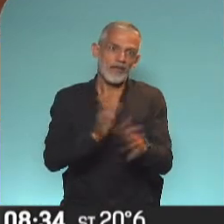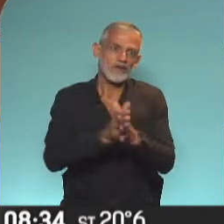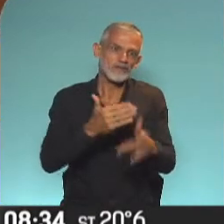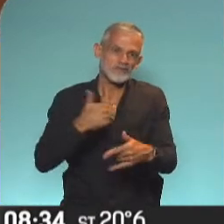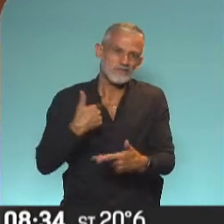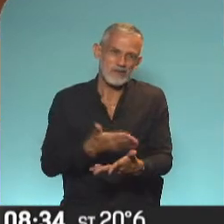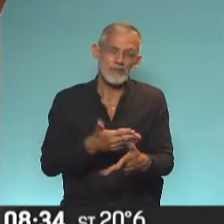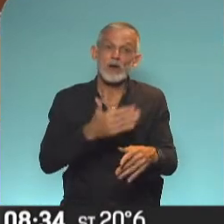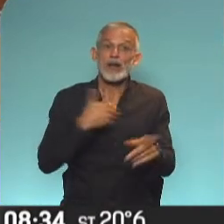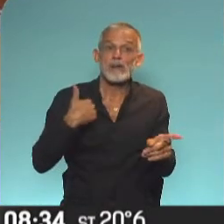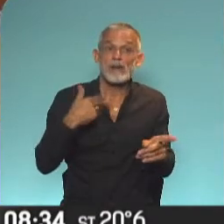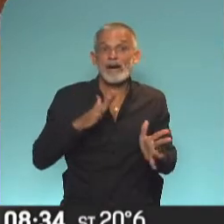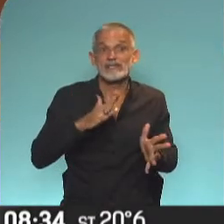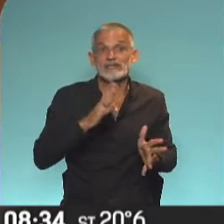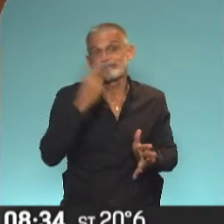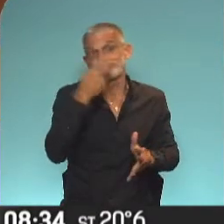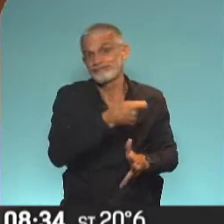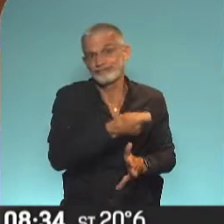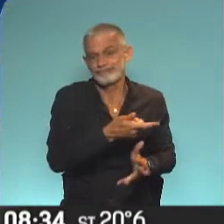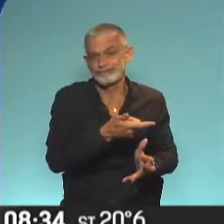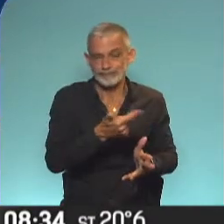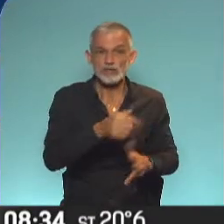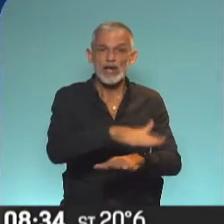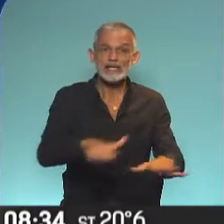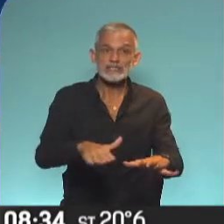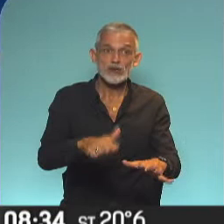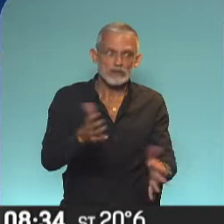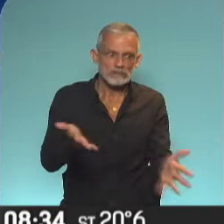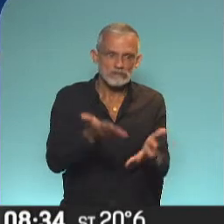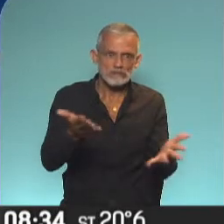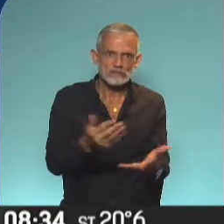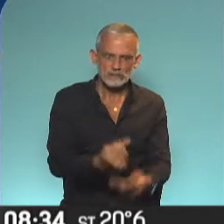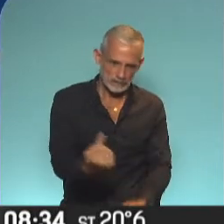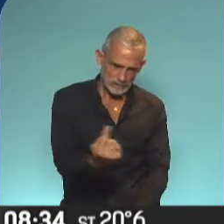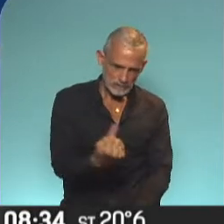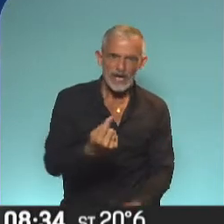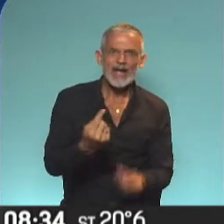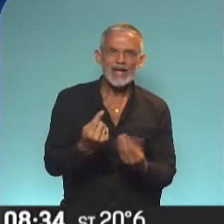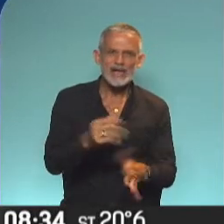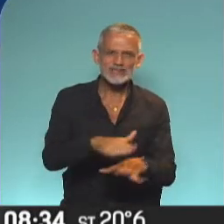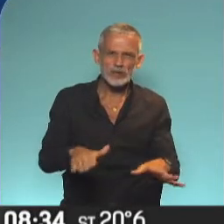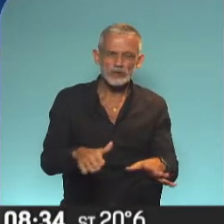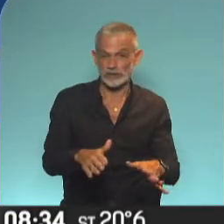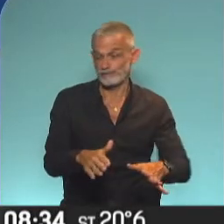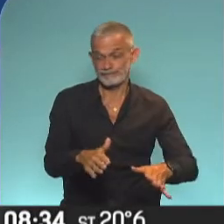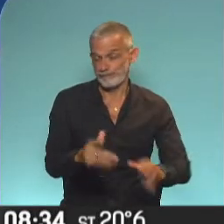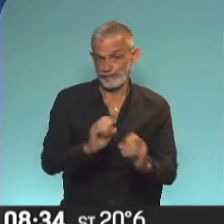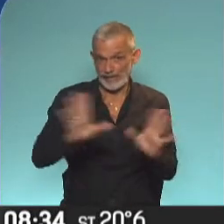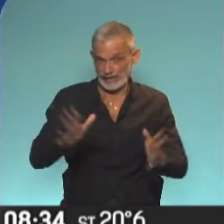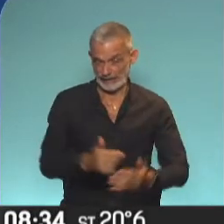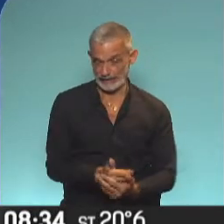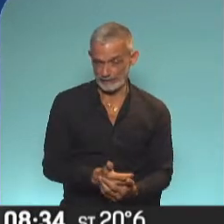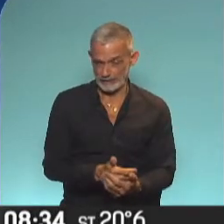Bueno, pero a veces su mamá es asesinada y estos niños y niñas quedan huérfanos. ¿Cuál es el destino de los chicos? Bueno, esto es tremendo y